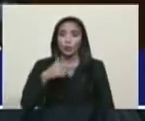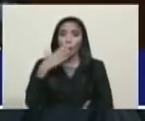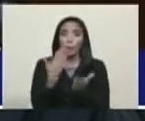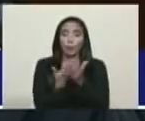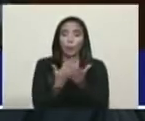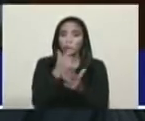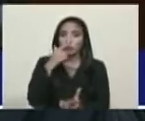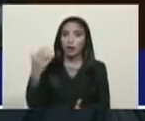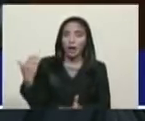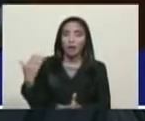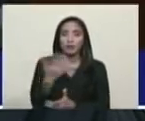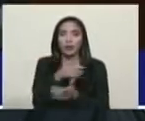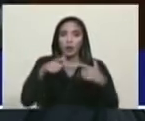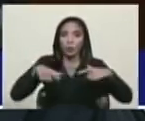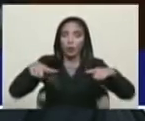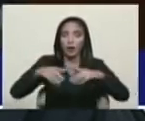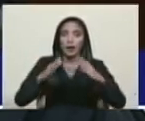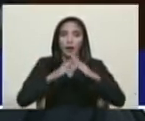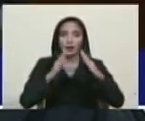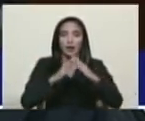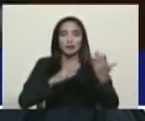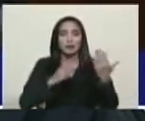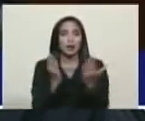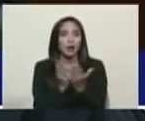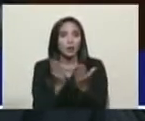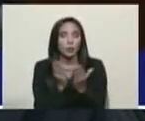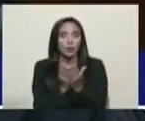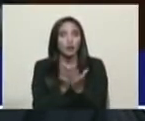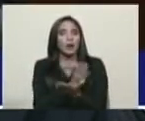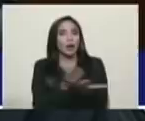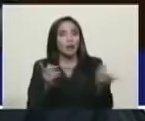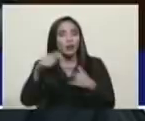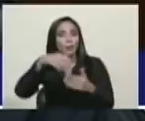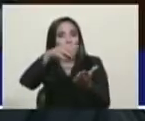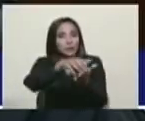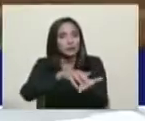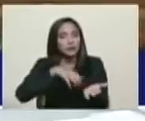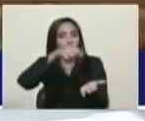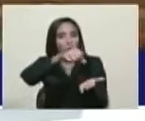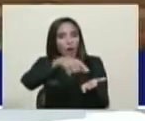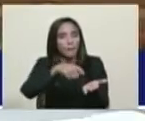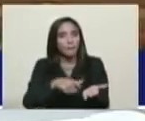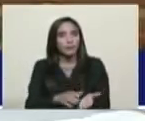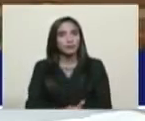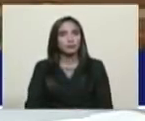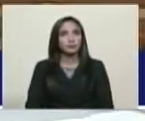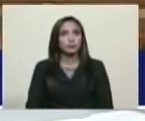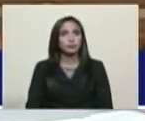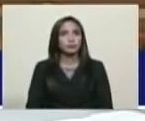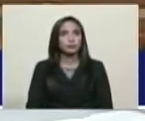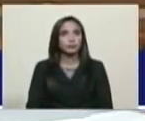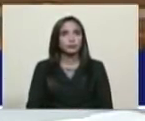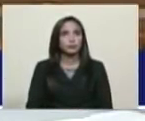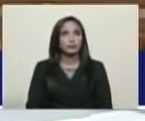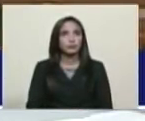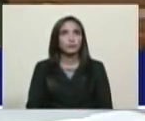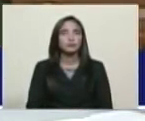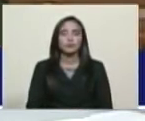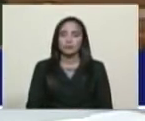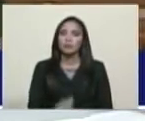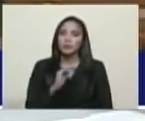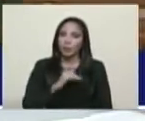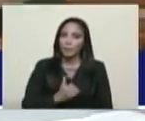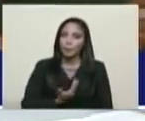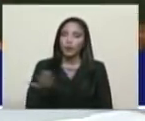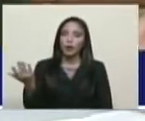conuco venezolano por el concepto hermoso indoamericano del conuco. Y los conucos pueden tener,